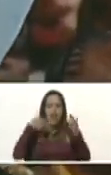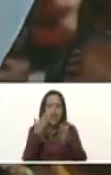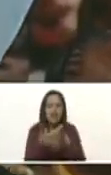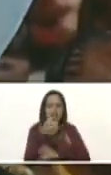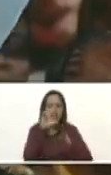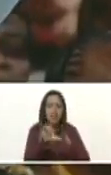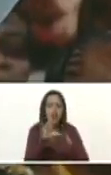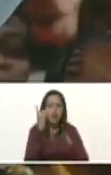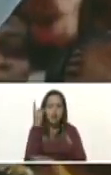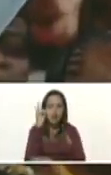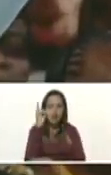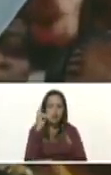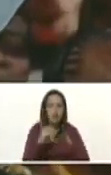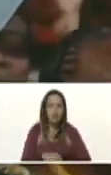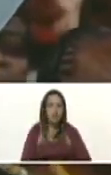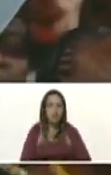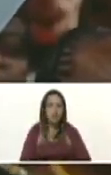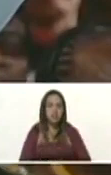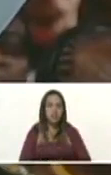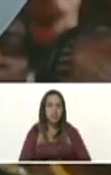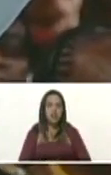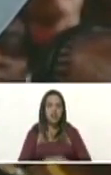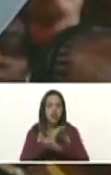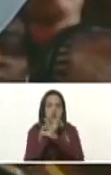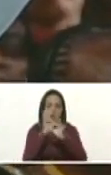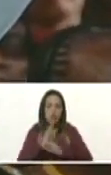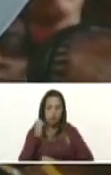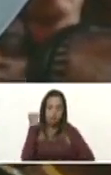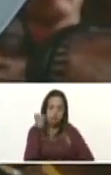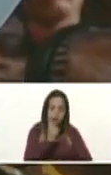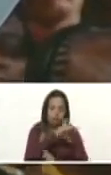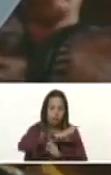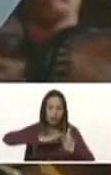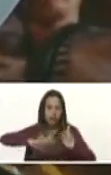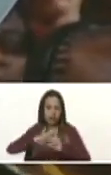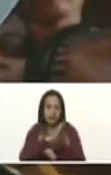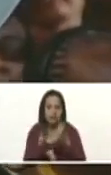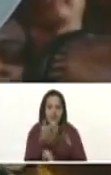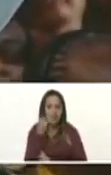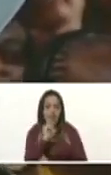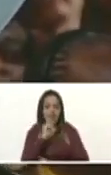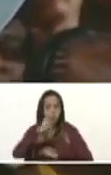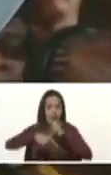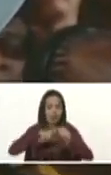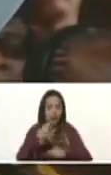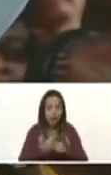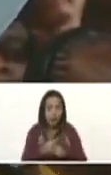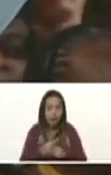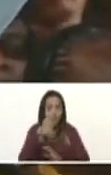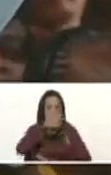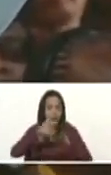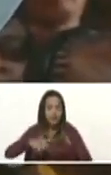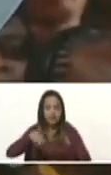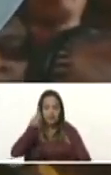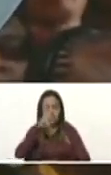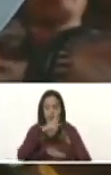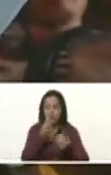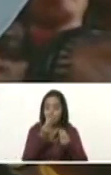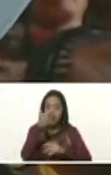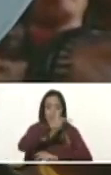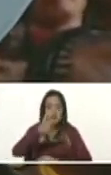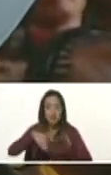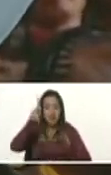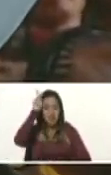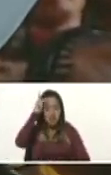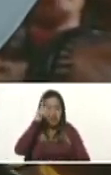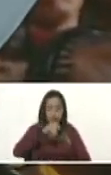plurinacional de Bolivia, por su carácter ecocida y que fue causante del desplazamiento de miles de pobladores